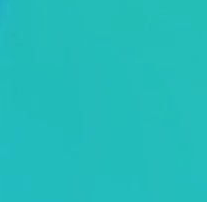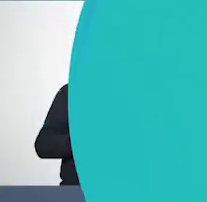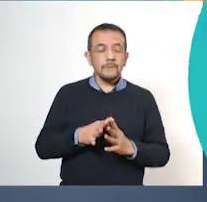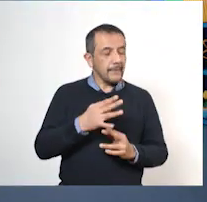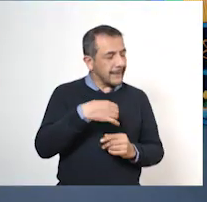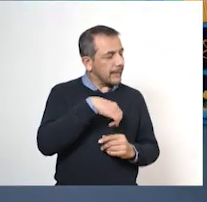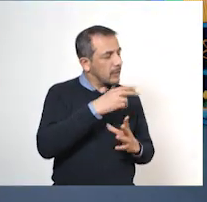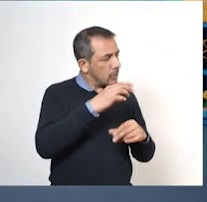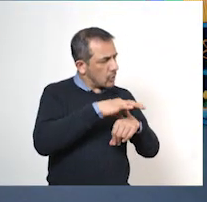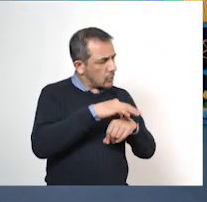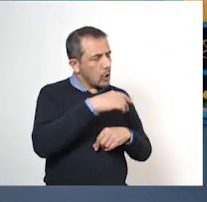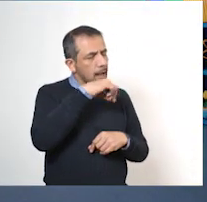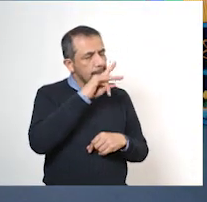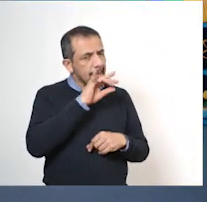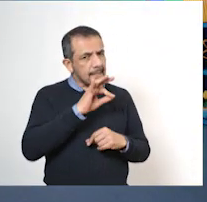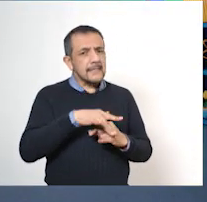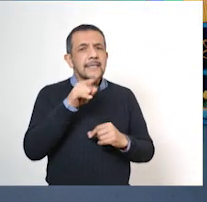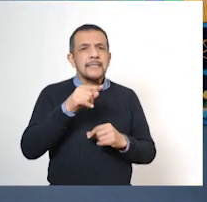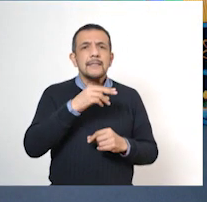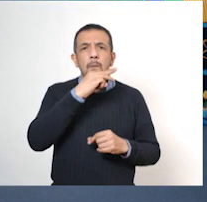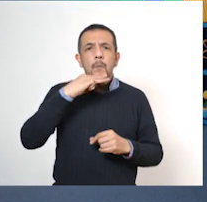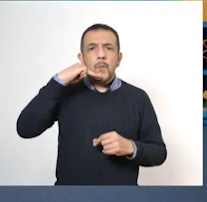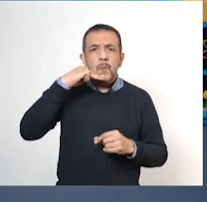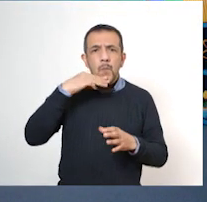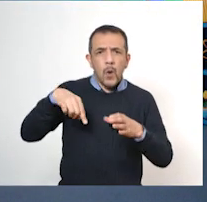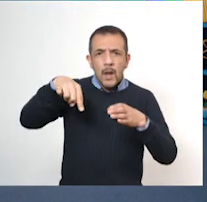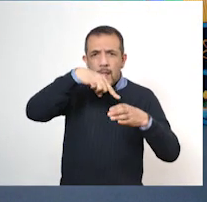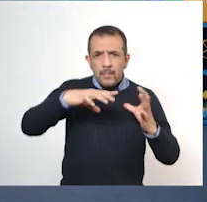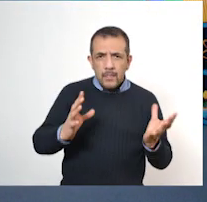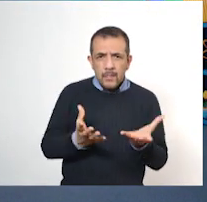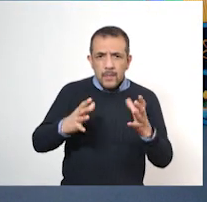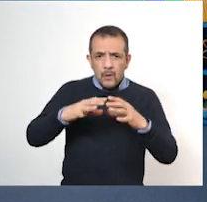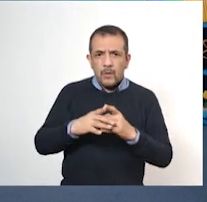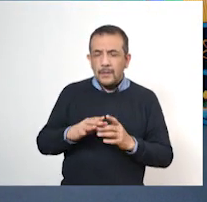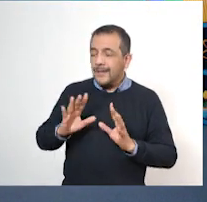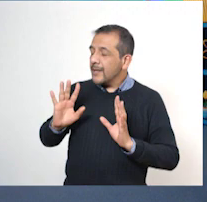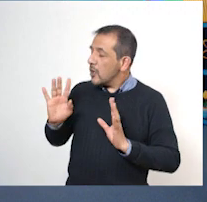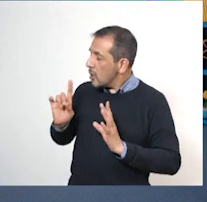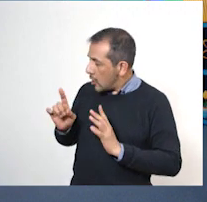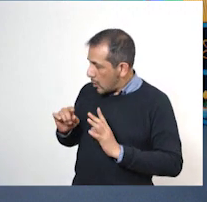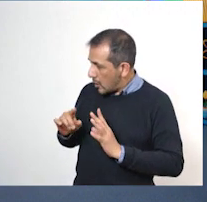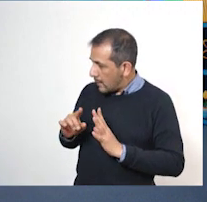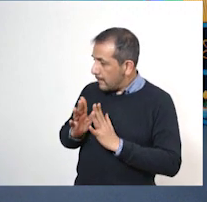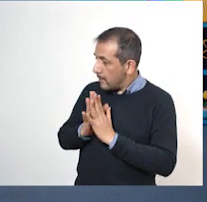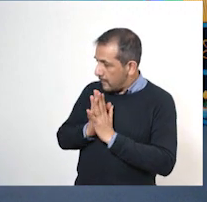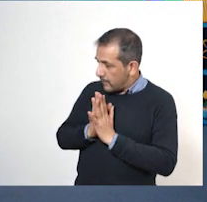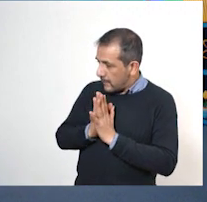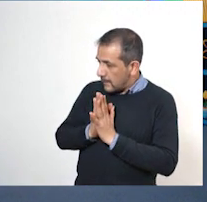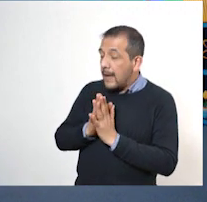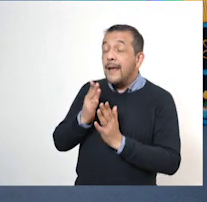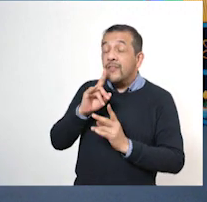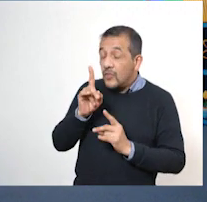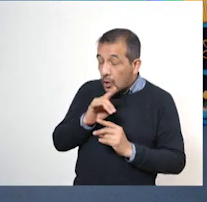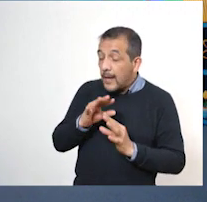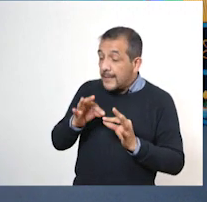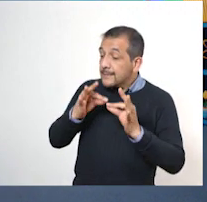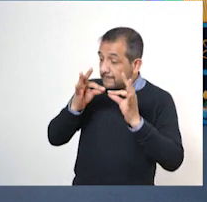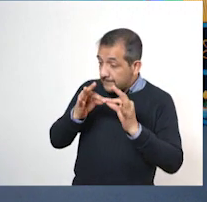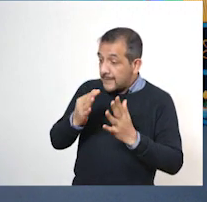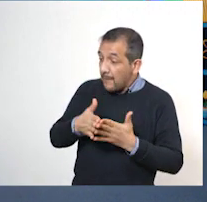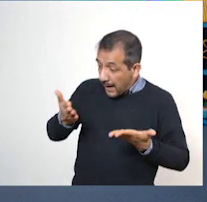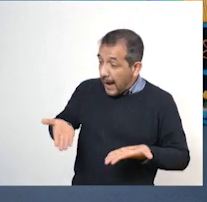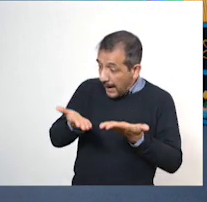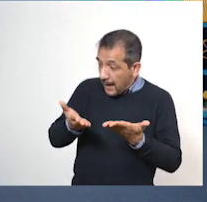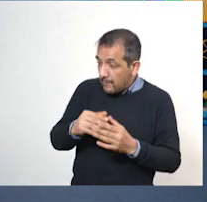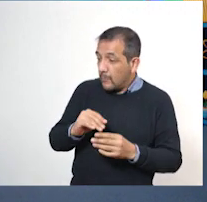Doctor Kesi, doctor Kesi, empecemos. ¿Qué es mole de olla? Doctora, la expresión correcta es a darle que es mole de olla. A